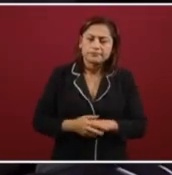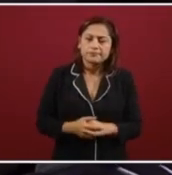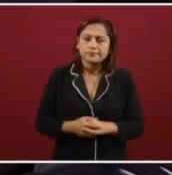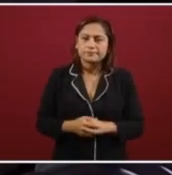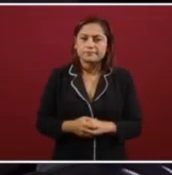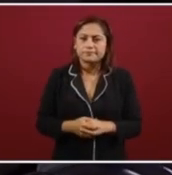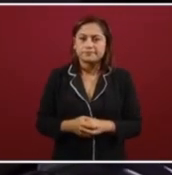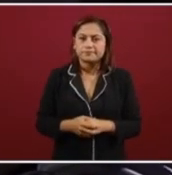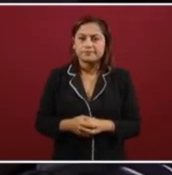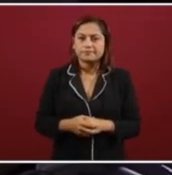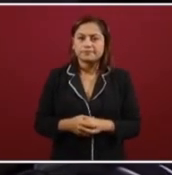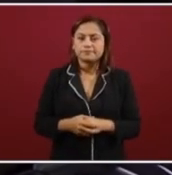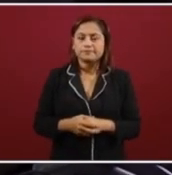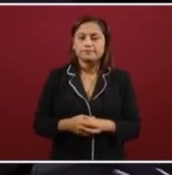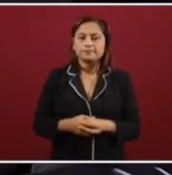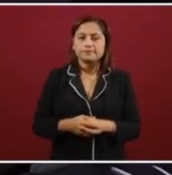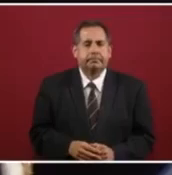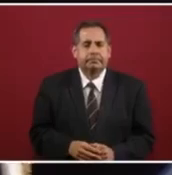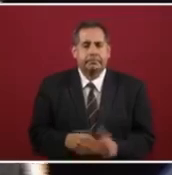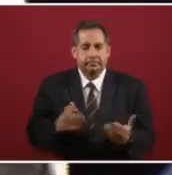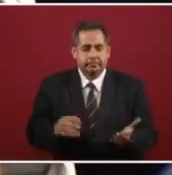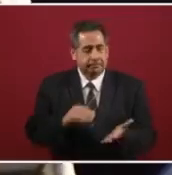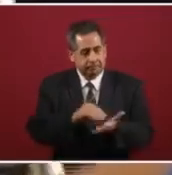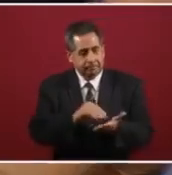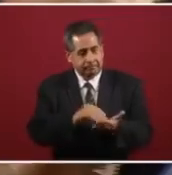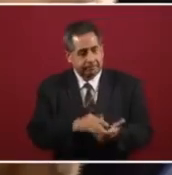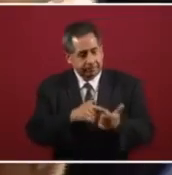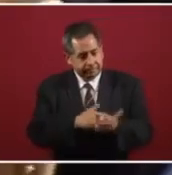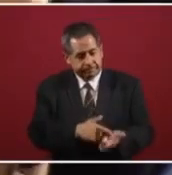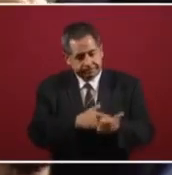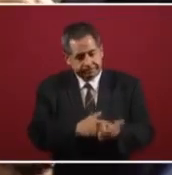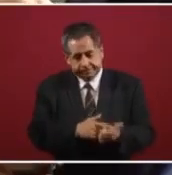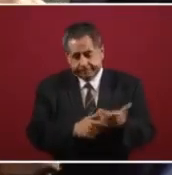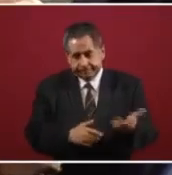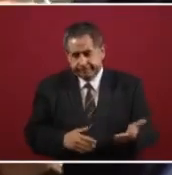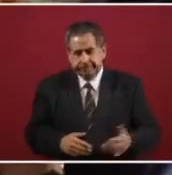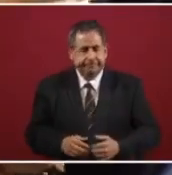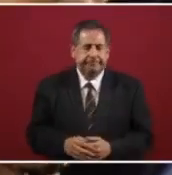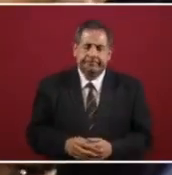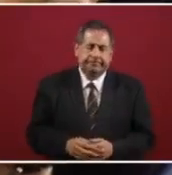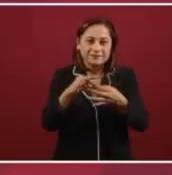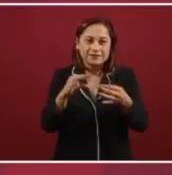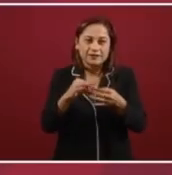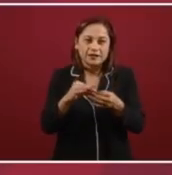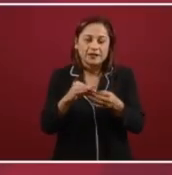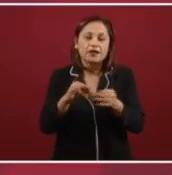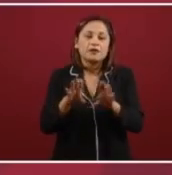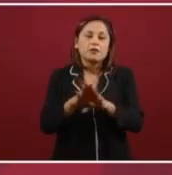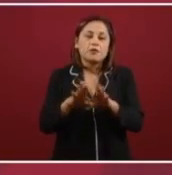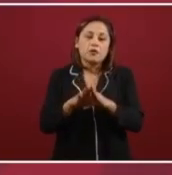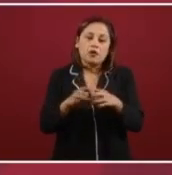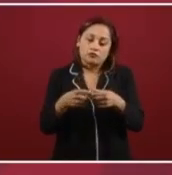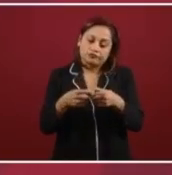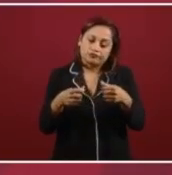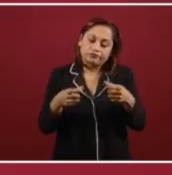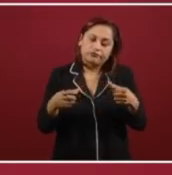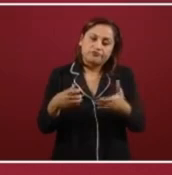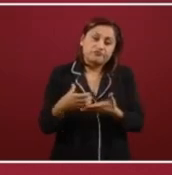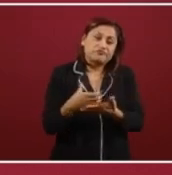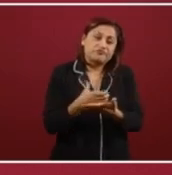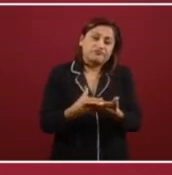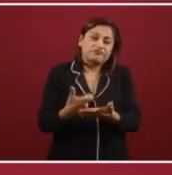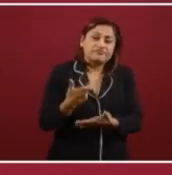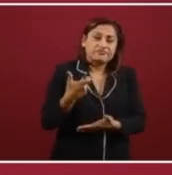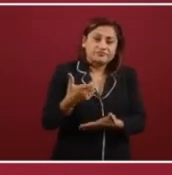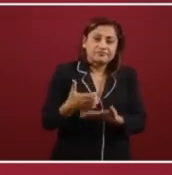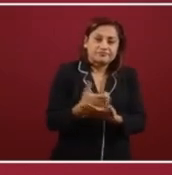y acompañado de desarrollo. Crecimiento es hacer dinero y desarrollo